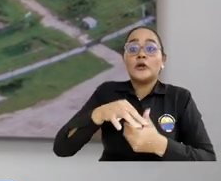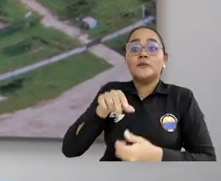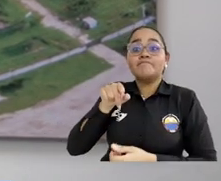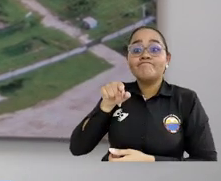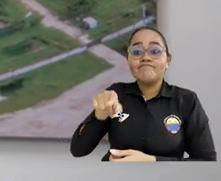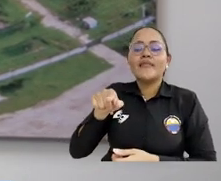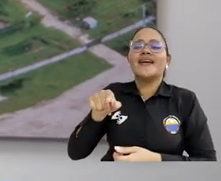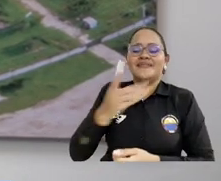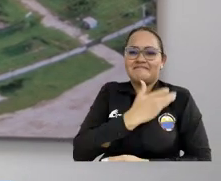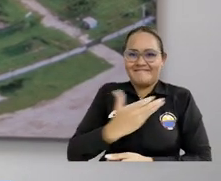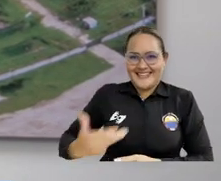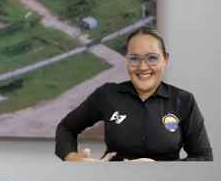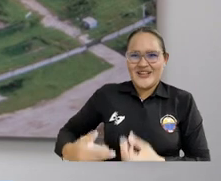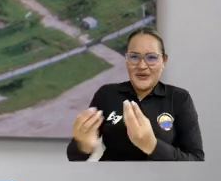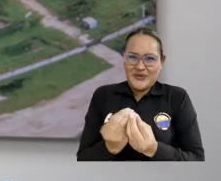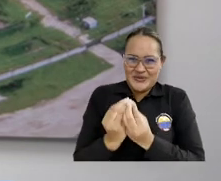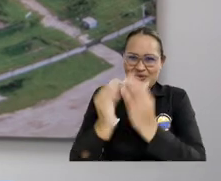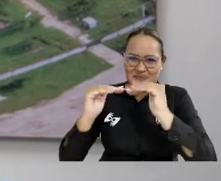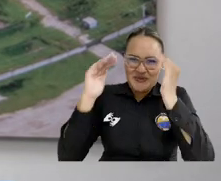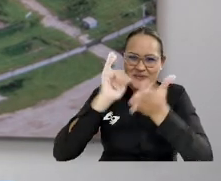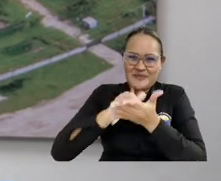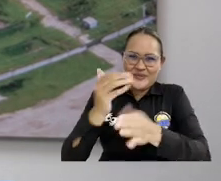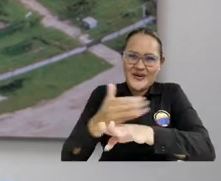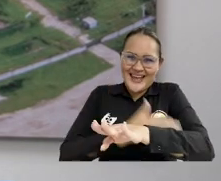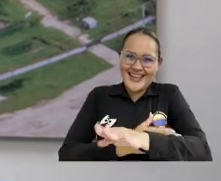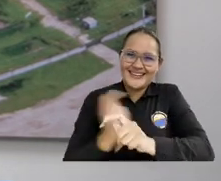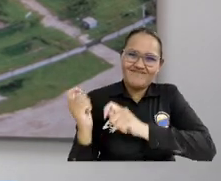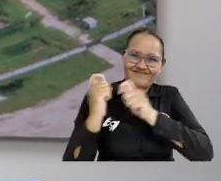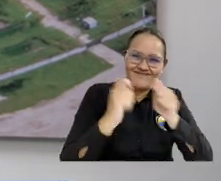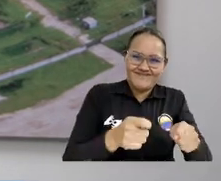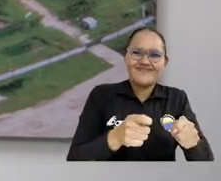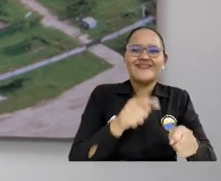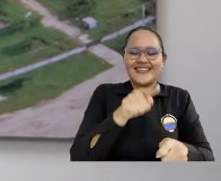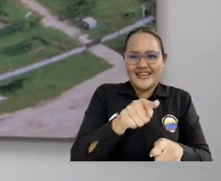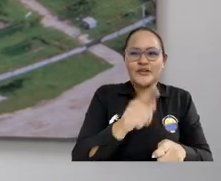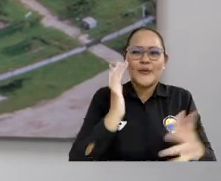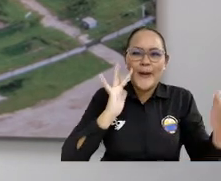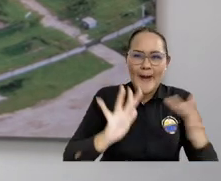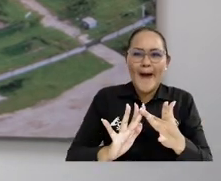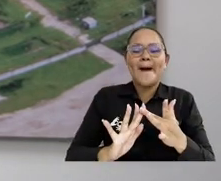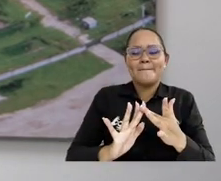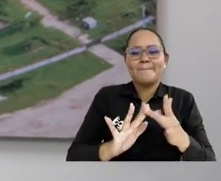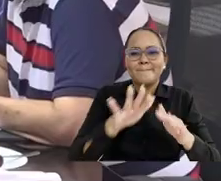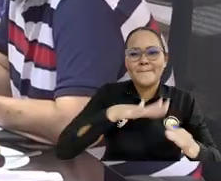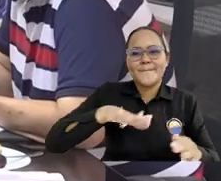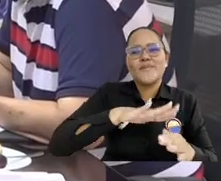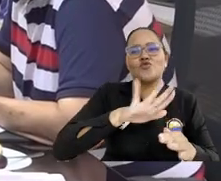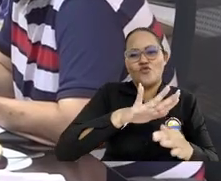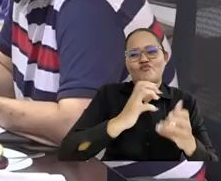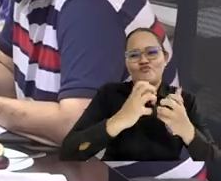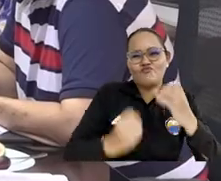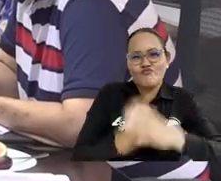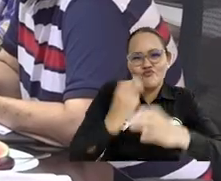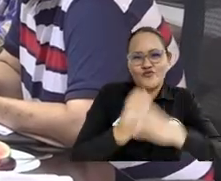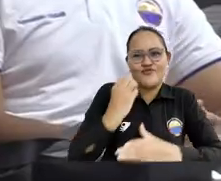quien es el consejero superior delegado del sector productivo en este consejo.